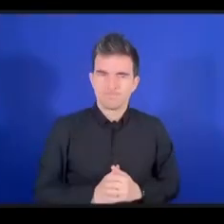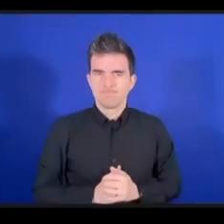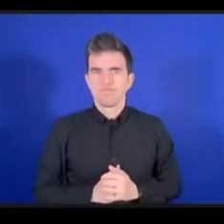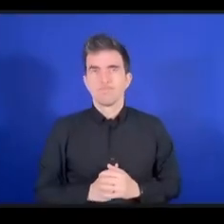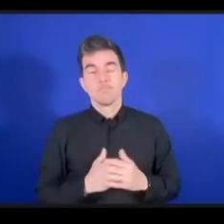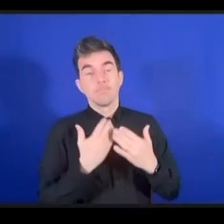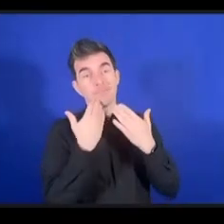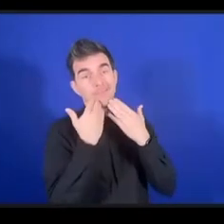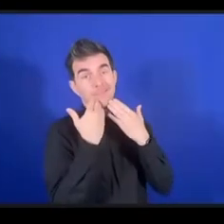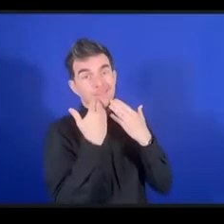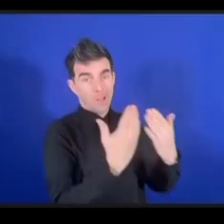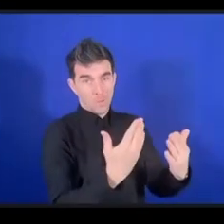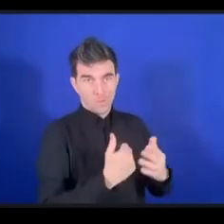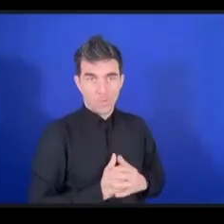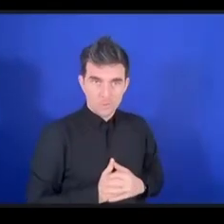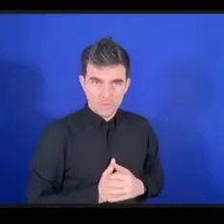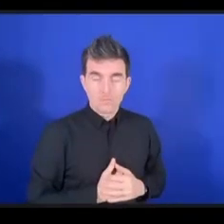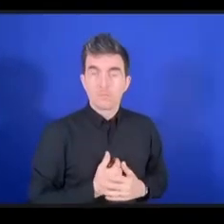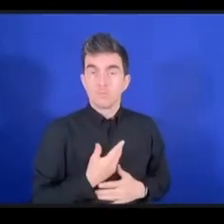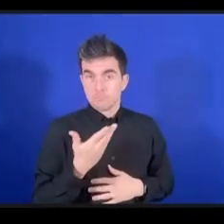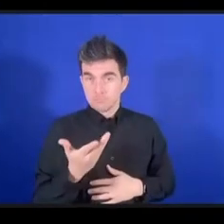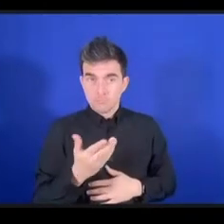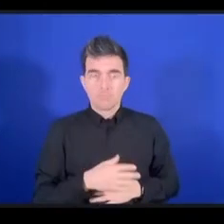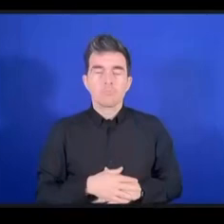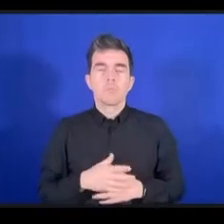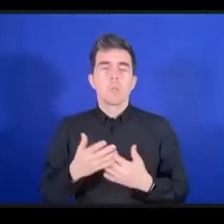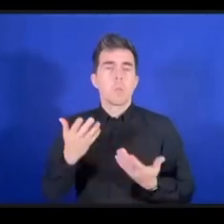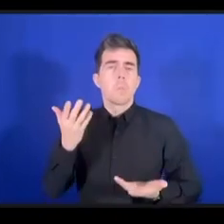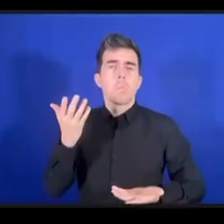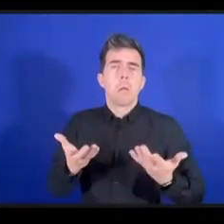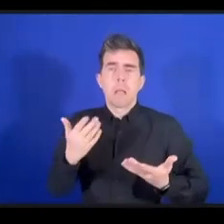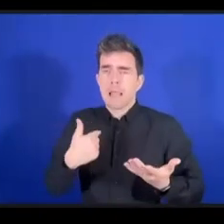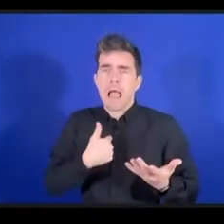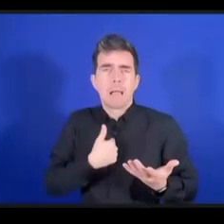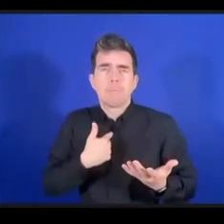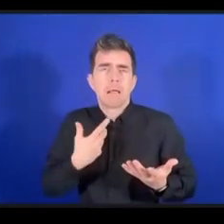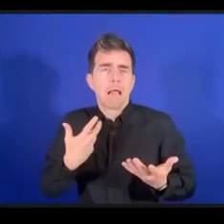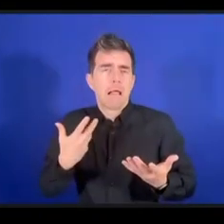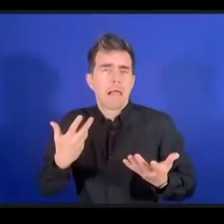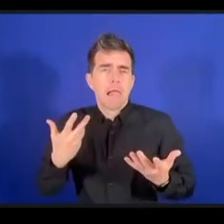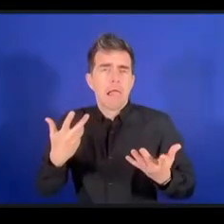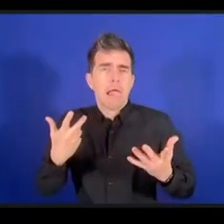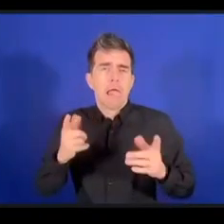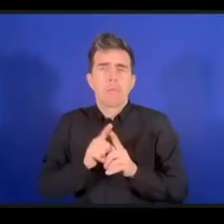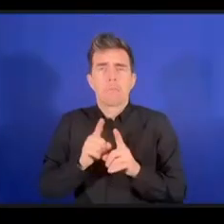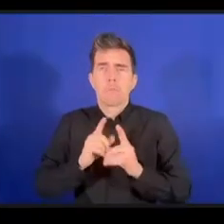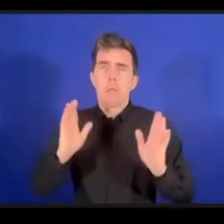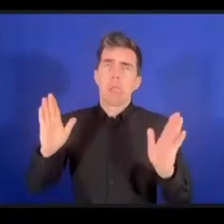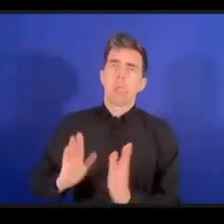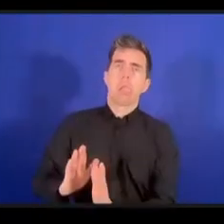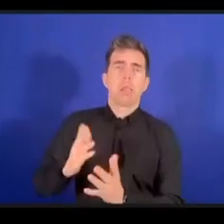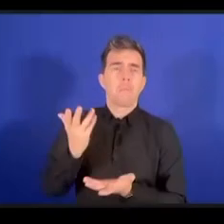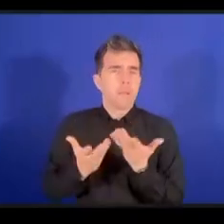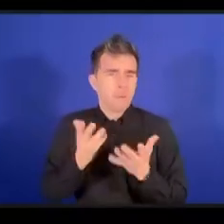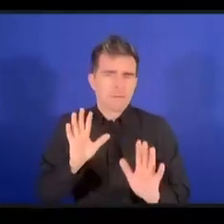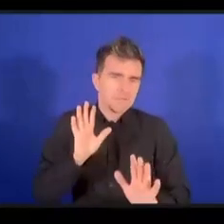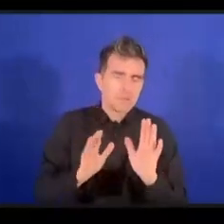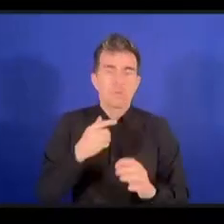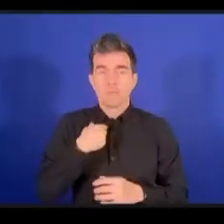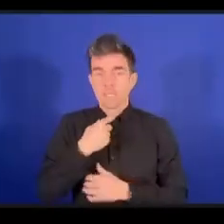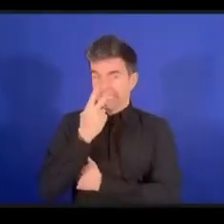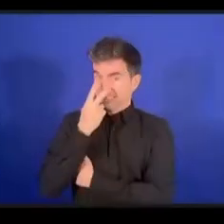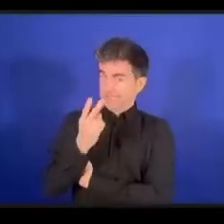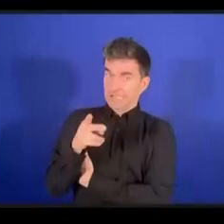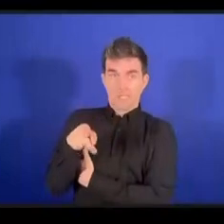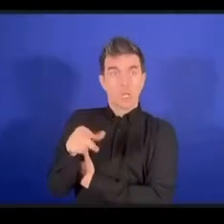Quizás lo veo de una manera demasiado simplista pero creo que aquí tenemos en los ods una